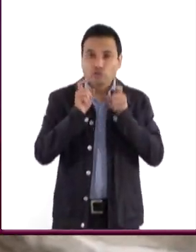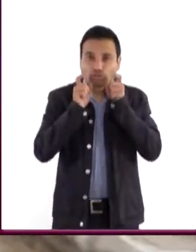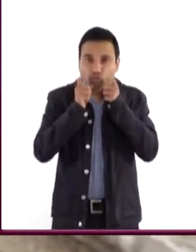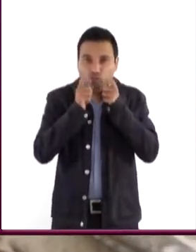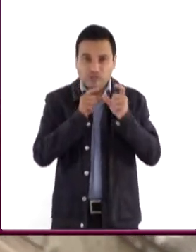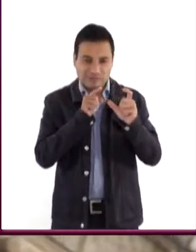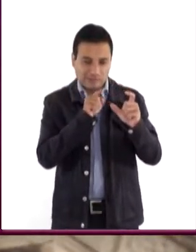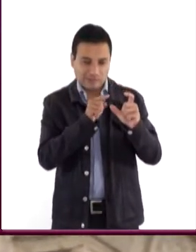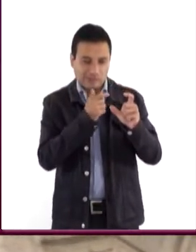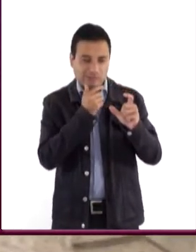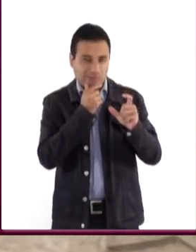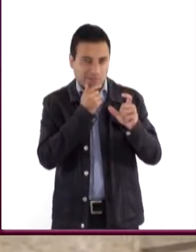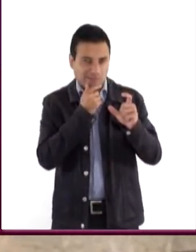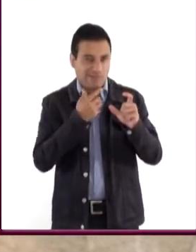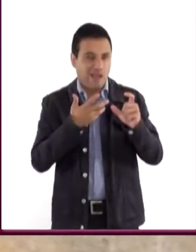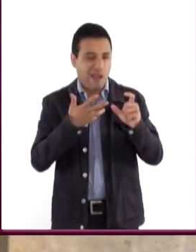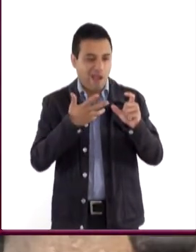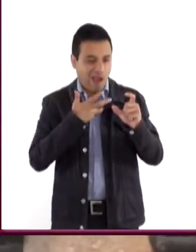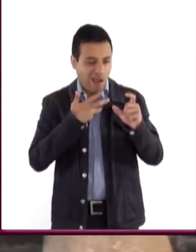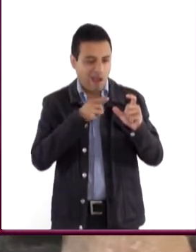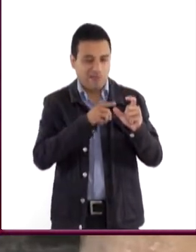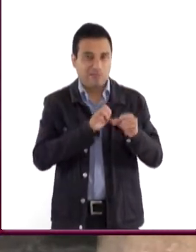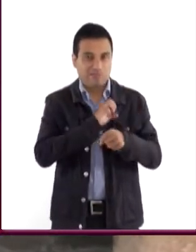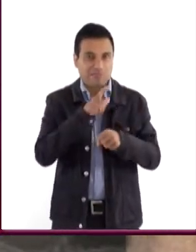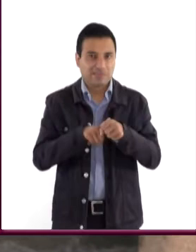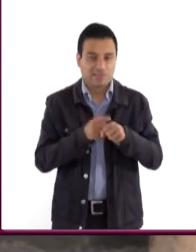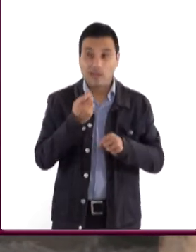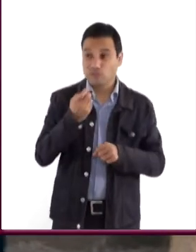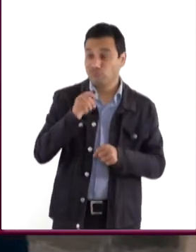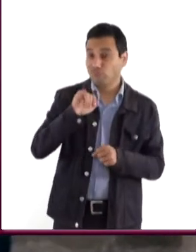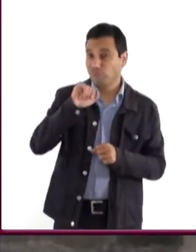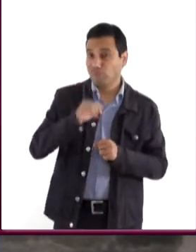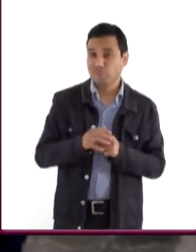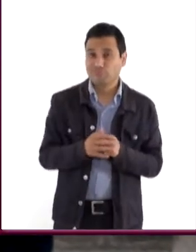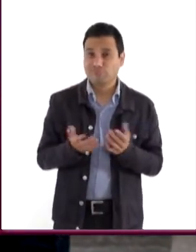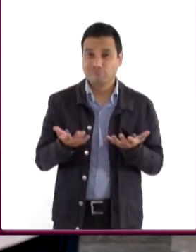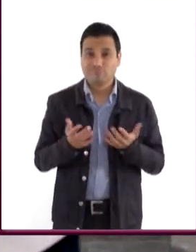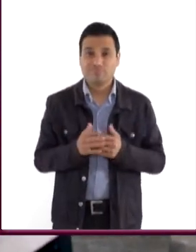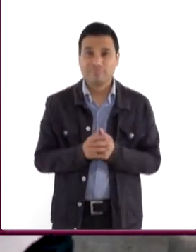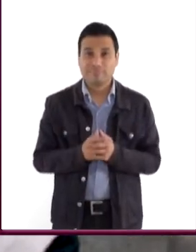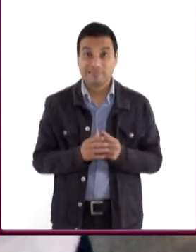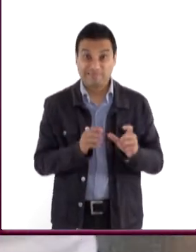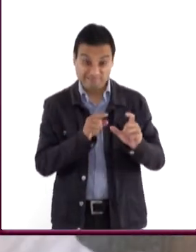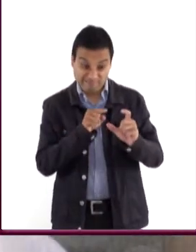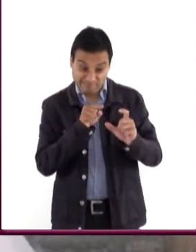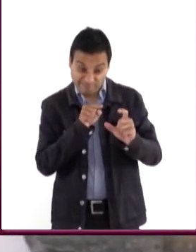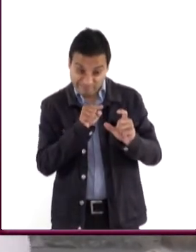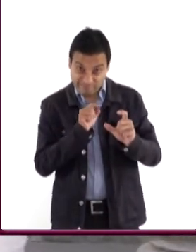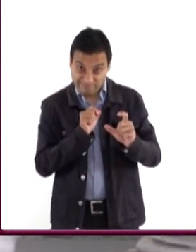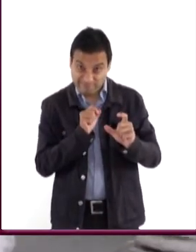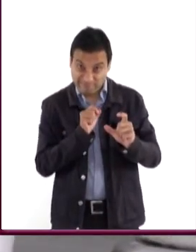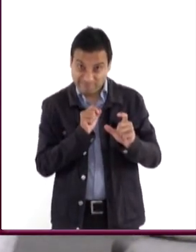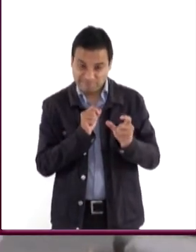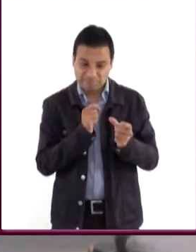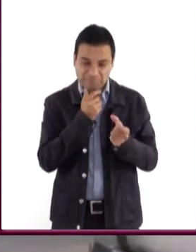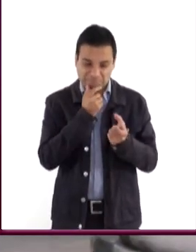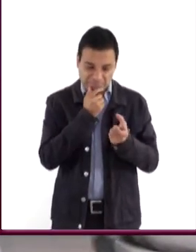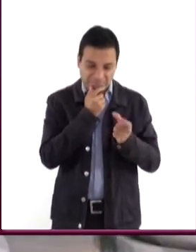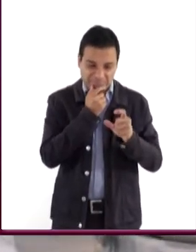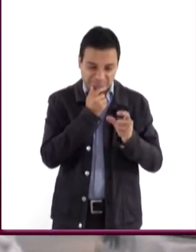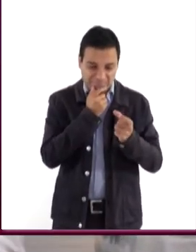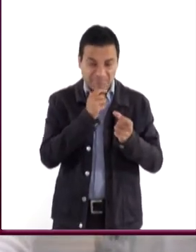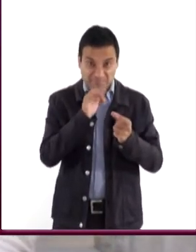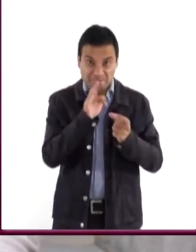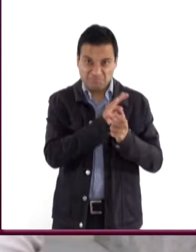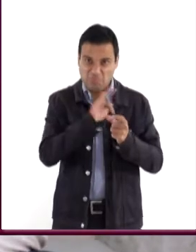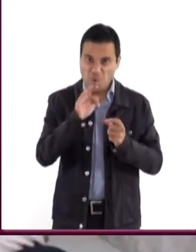en la combinación de varios factores, ¿no? Elemental. Es una conjunción de circunstancias que le permiten al escarabajo diabólico conseguir